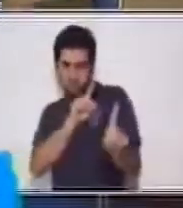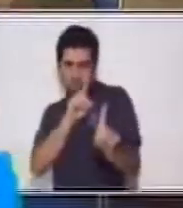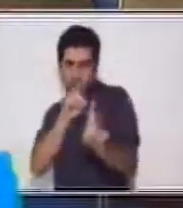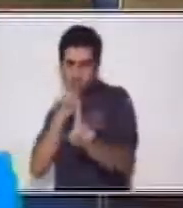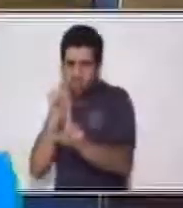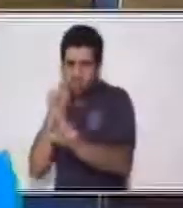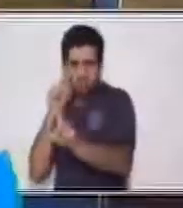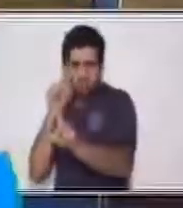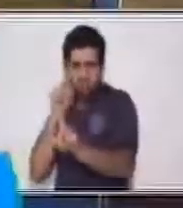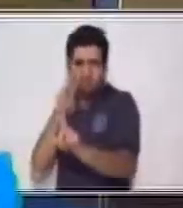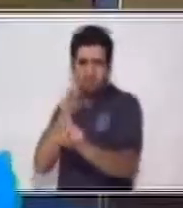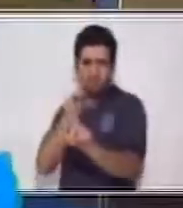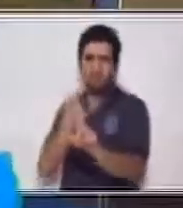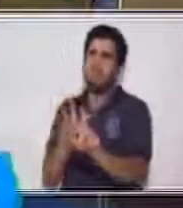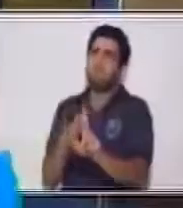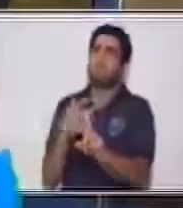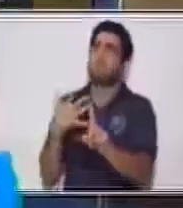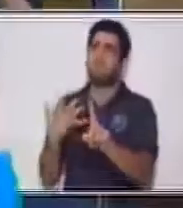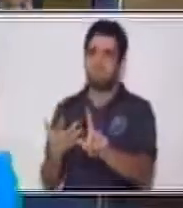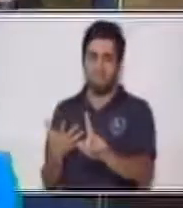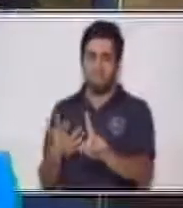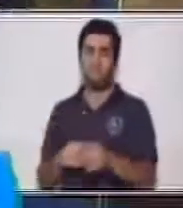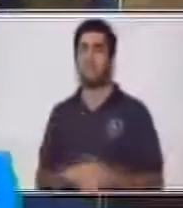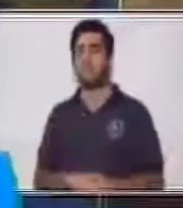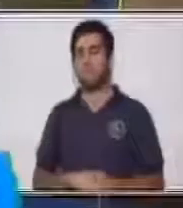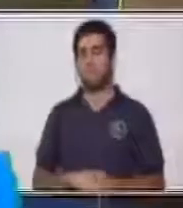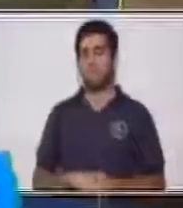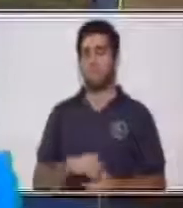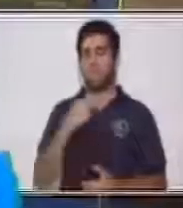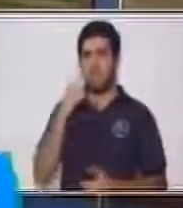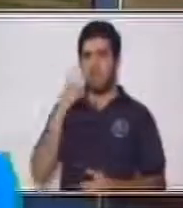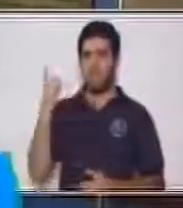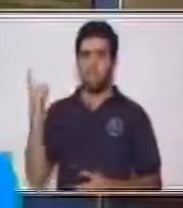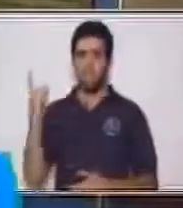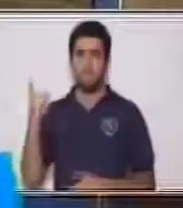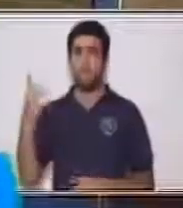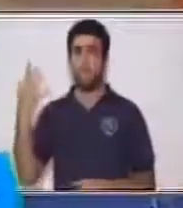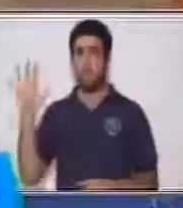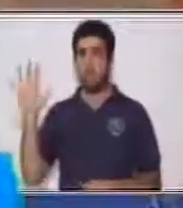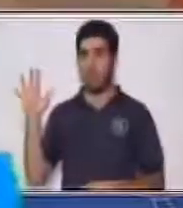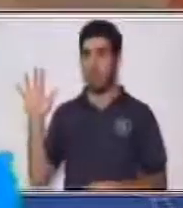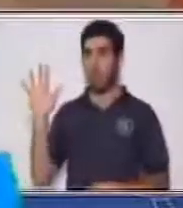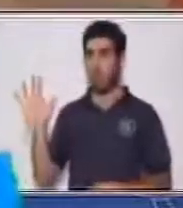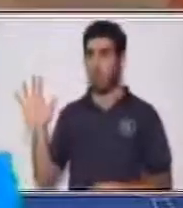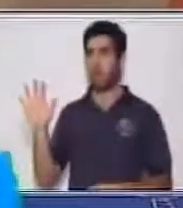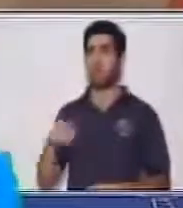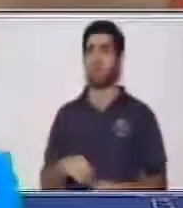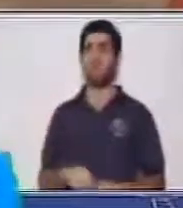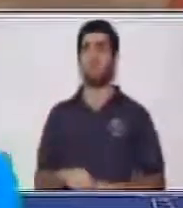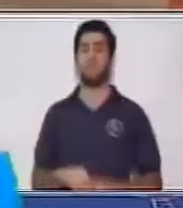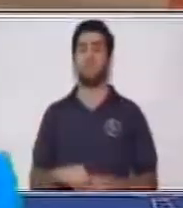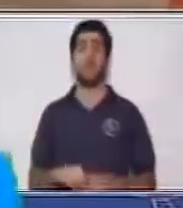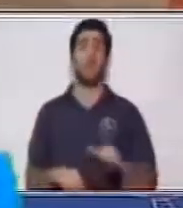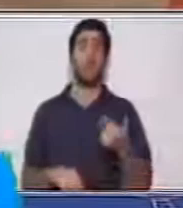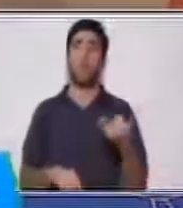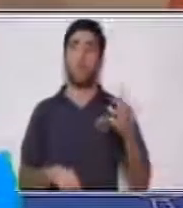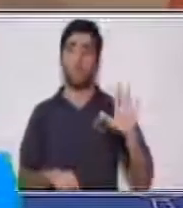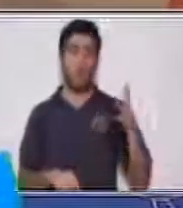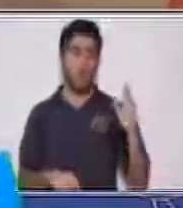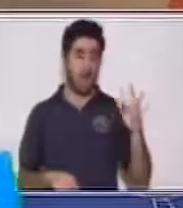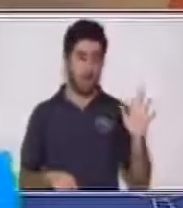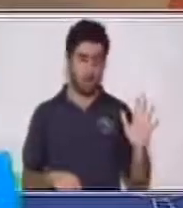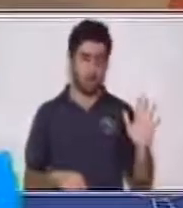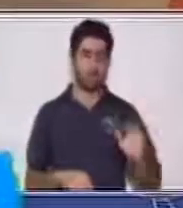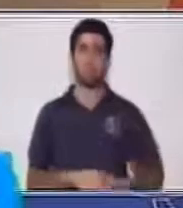particular, un animal particular que ponía una manita así, que ponía una